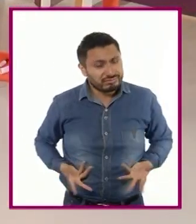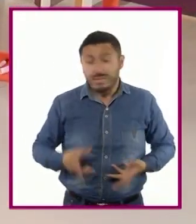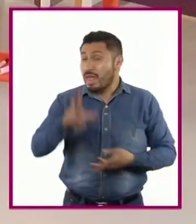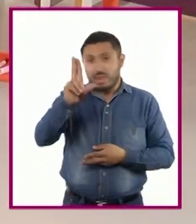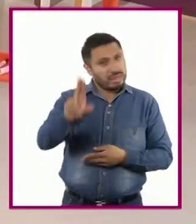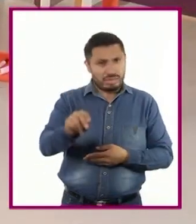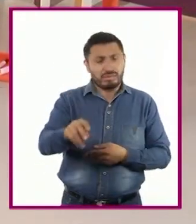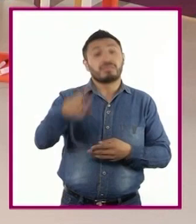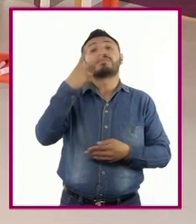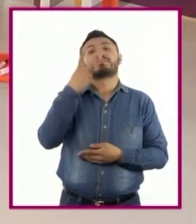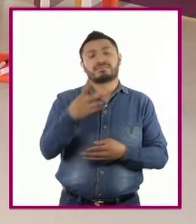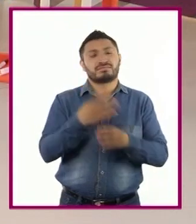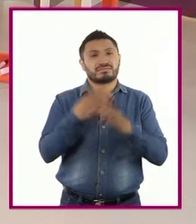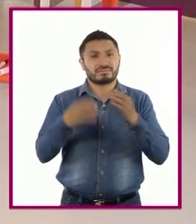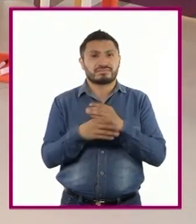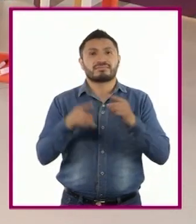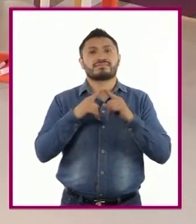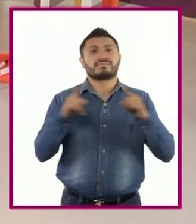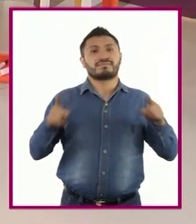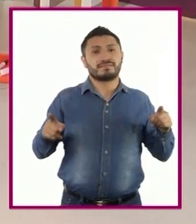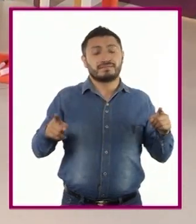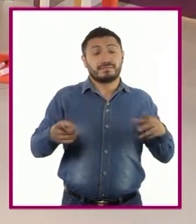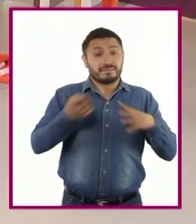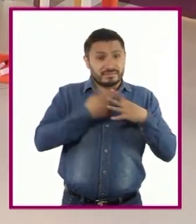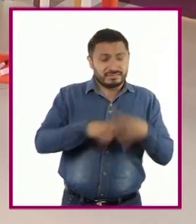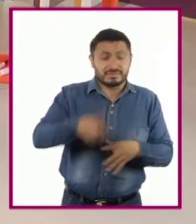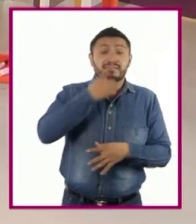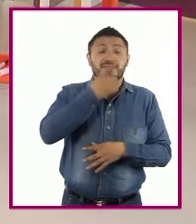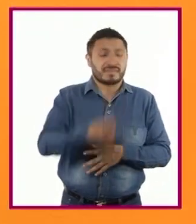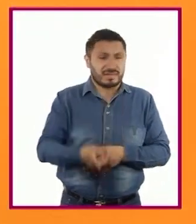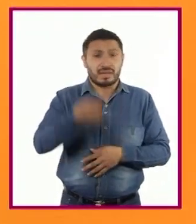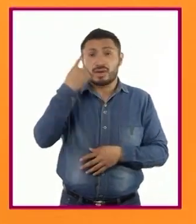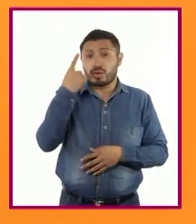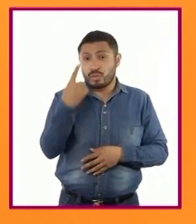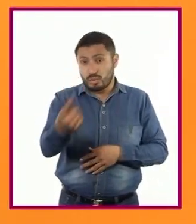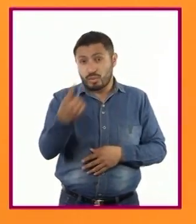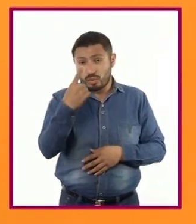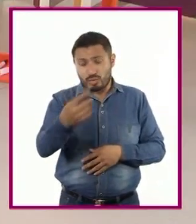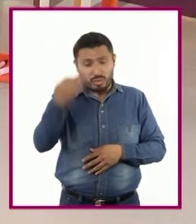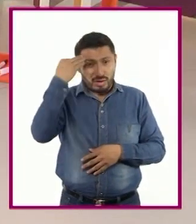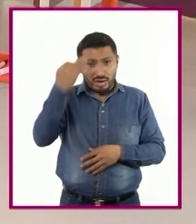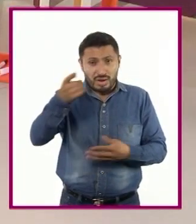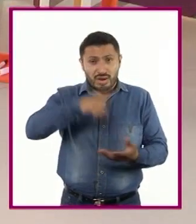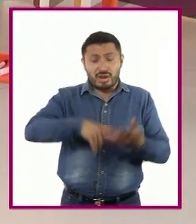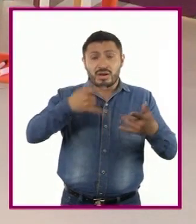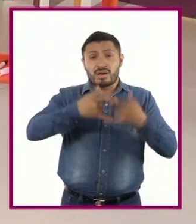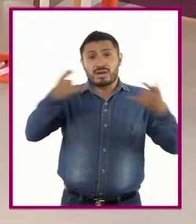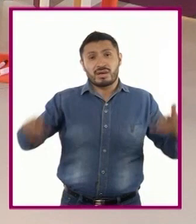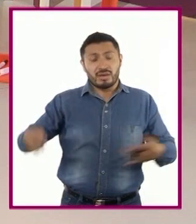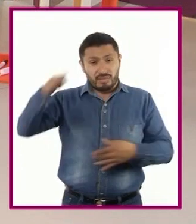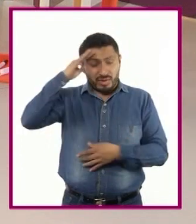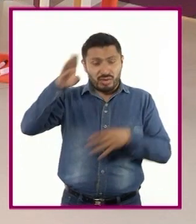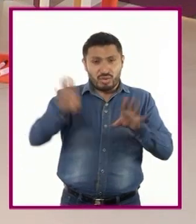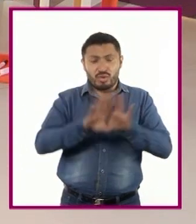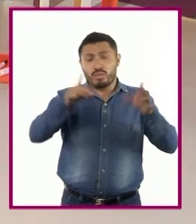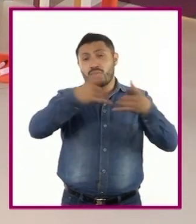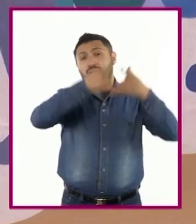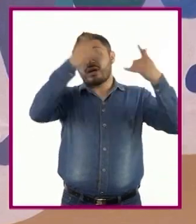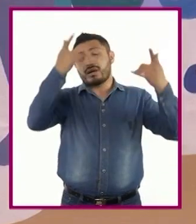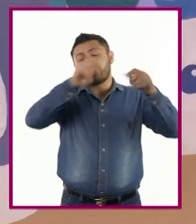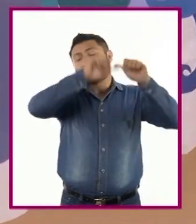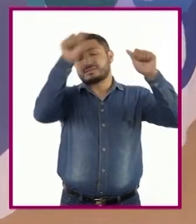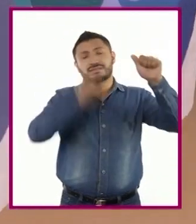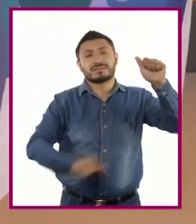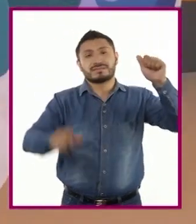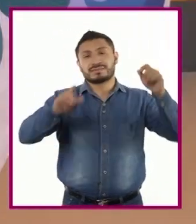Manuel, son dos cosas diferentes. Al inicio dijimos que un momento en la historia se pensó que el arte era aquello